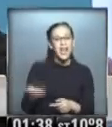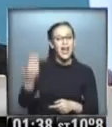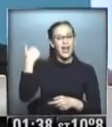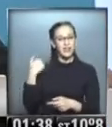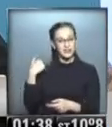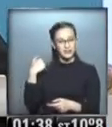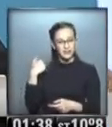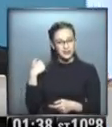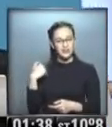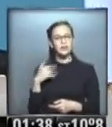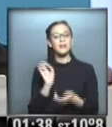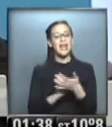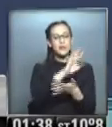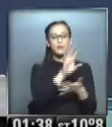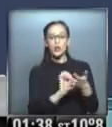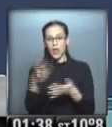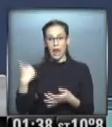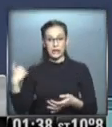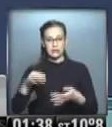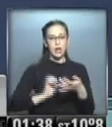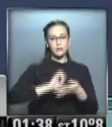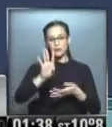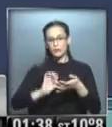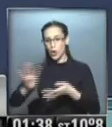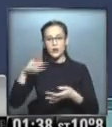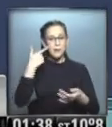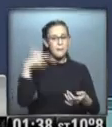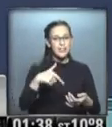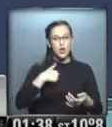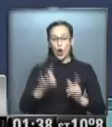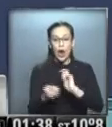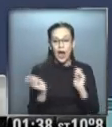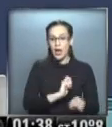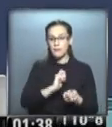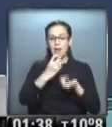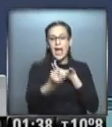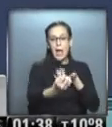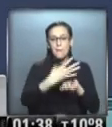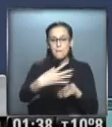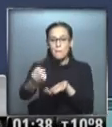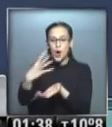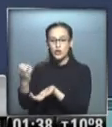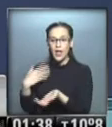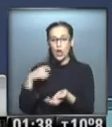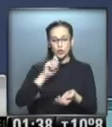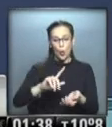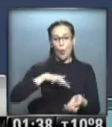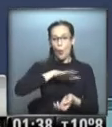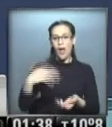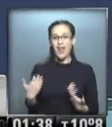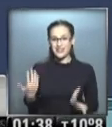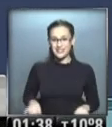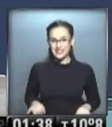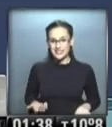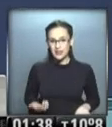ser exportadores de petróleo a importadores netos de energía, que todavía aún